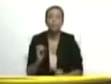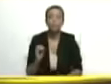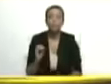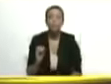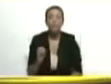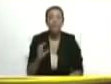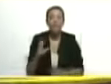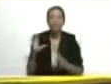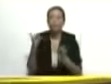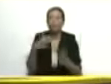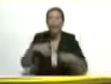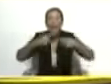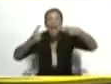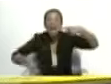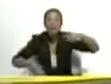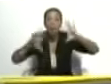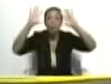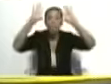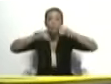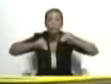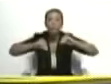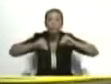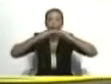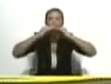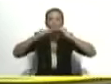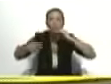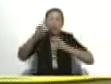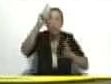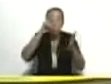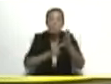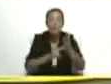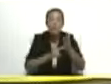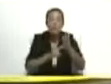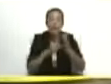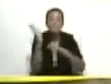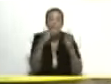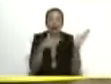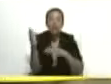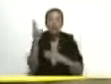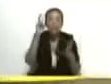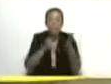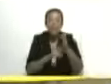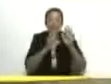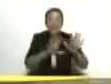El sabotaje eléctrico, no se me puede olvidar. Marzo